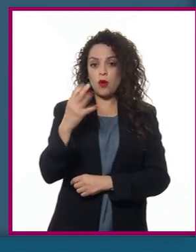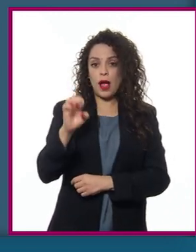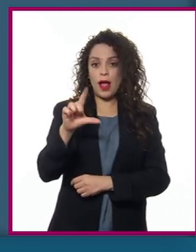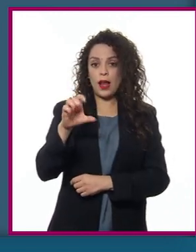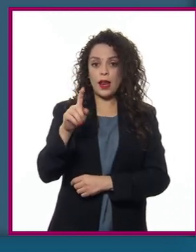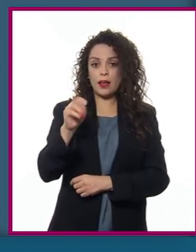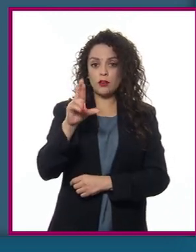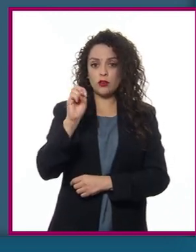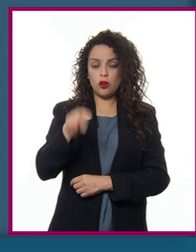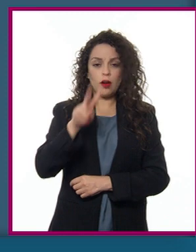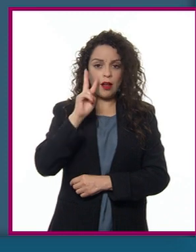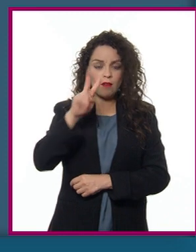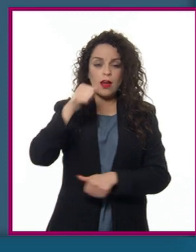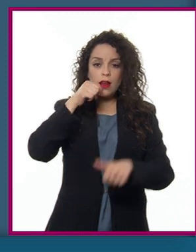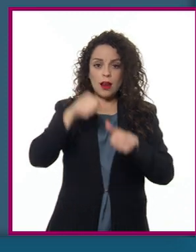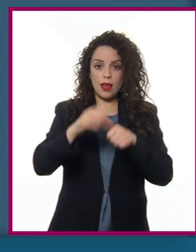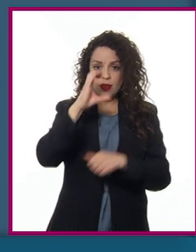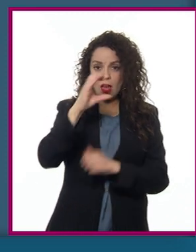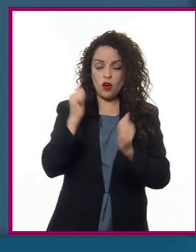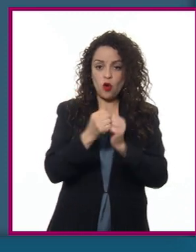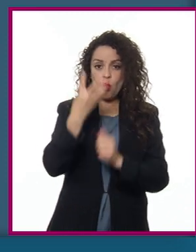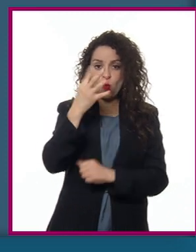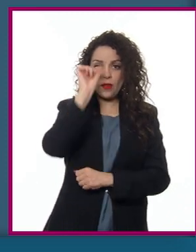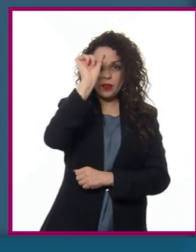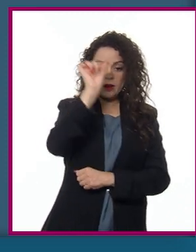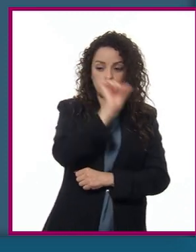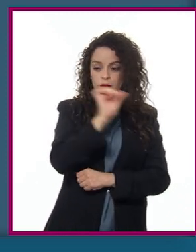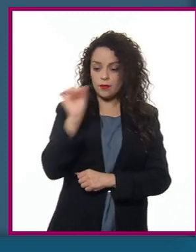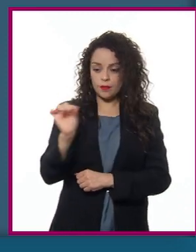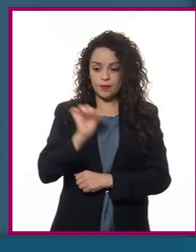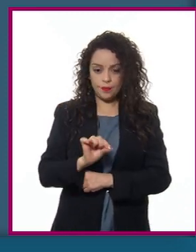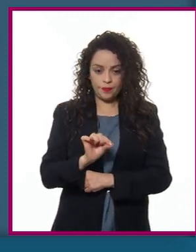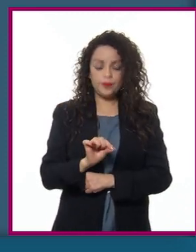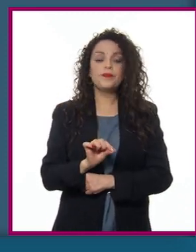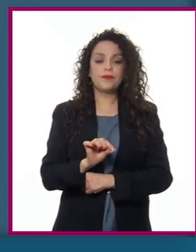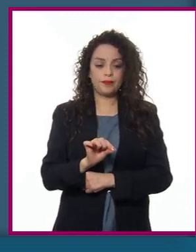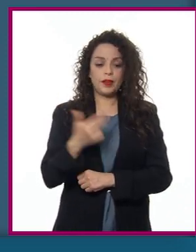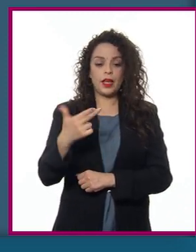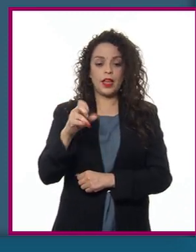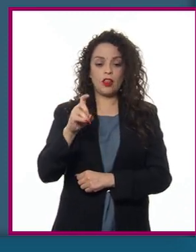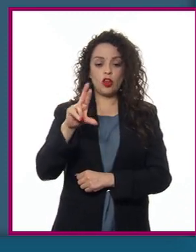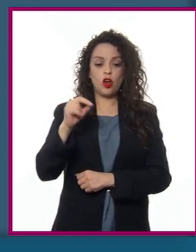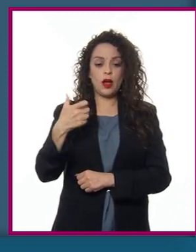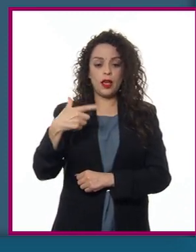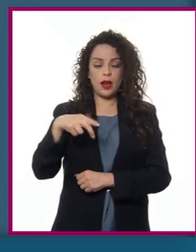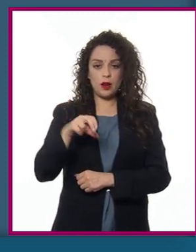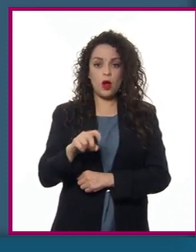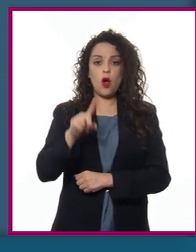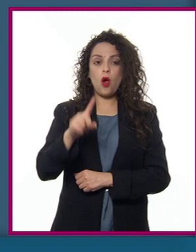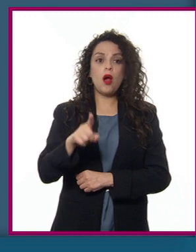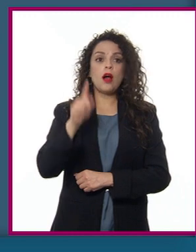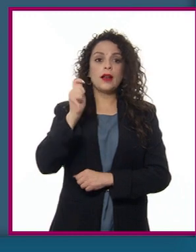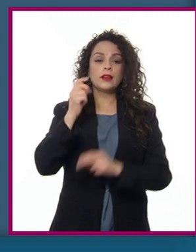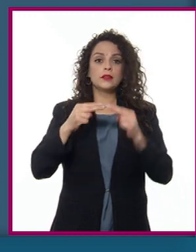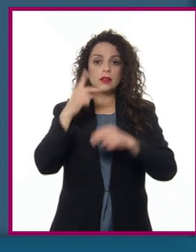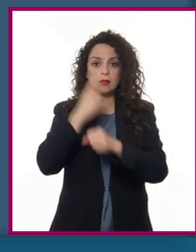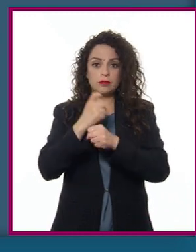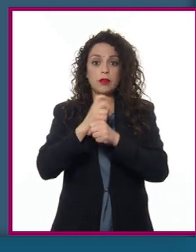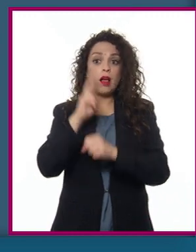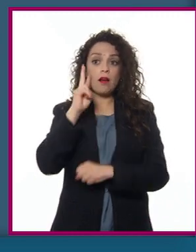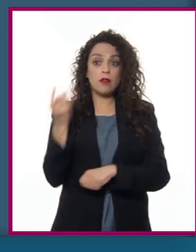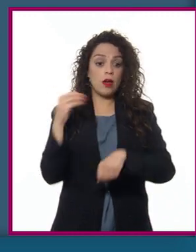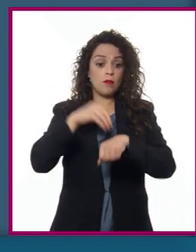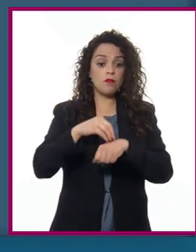con puntos. El hidrógeno, al estar en el grupo 1, tiene un electrón de valencia representado con